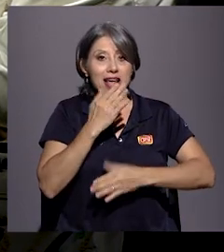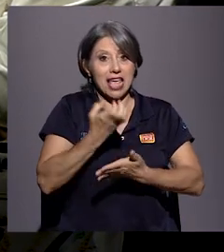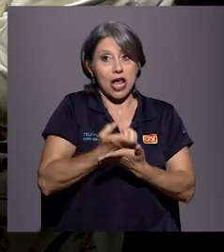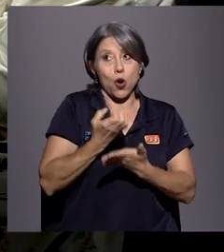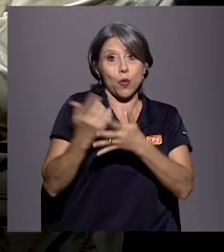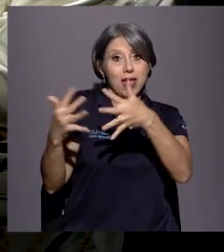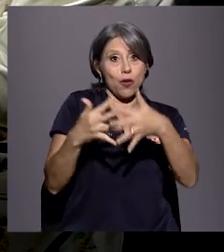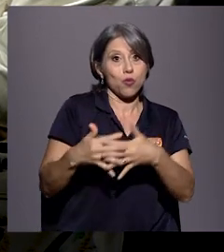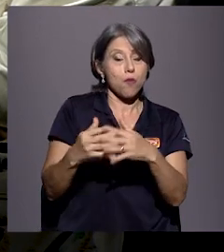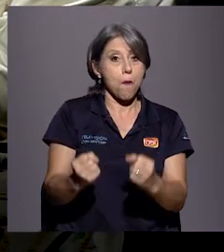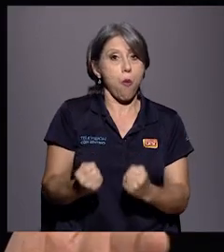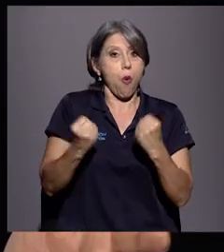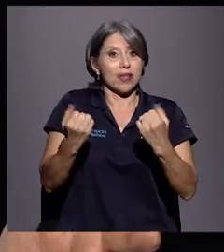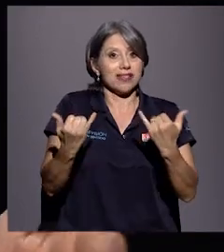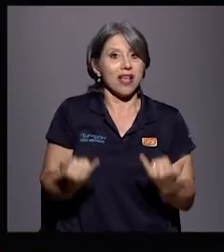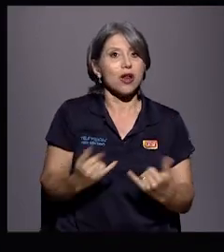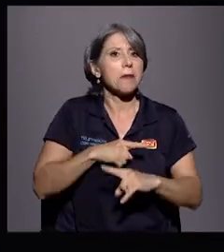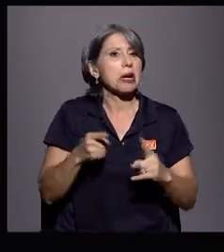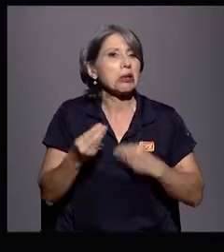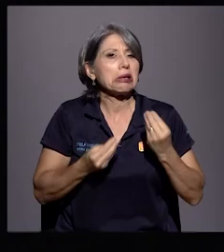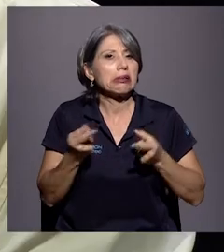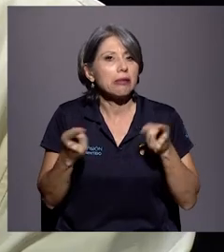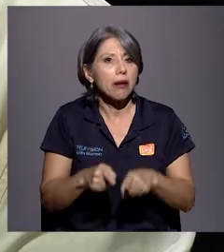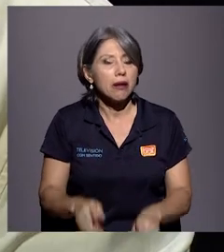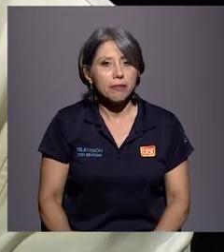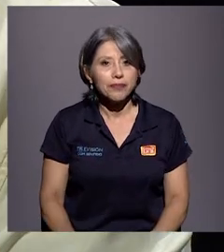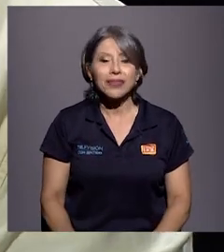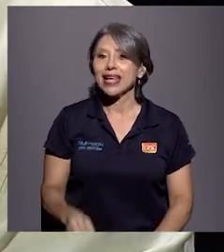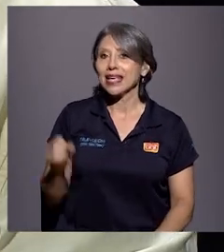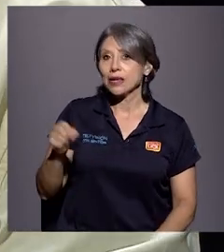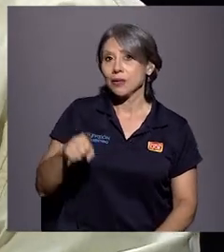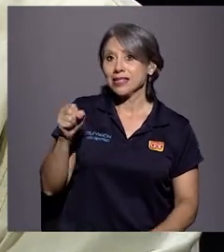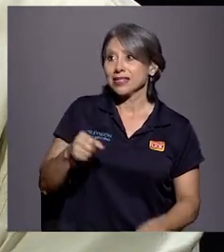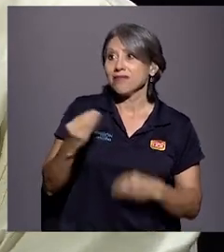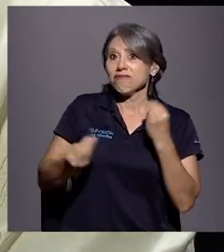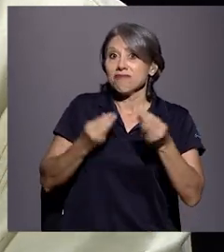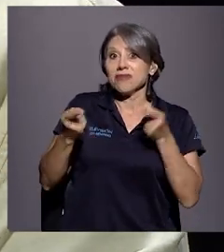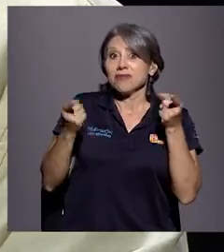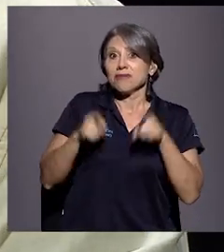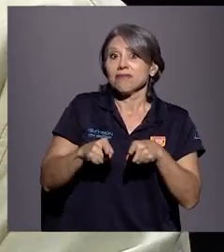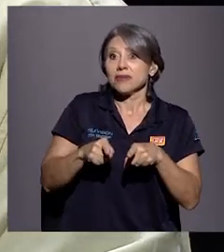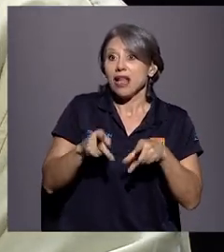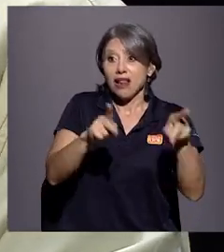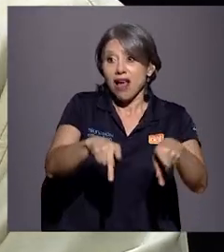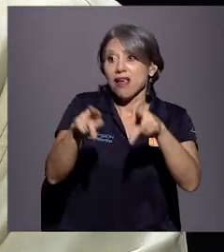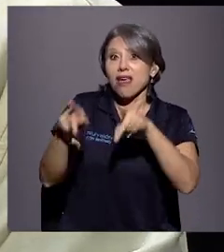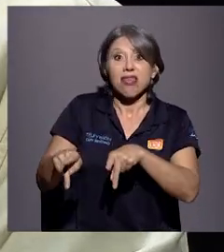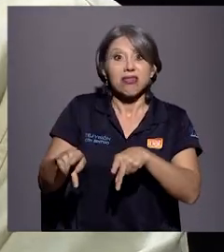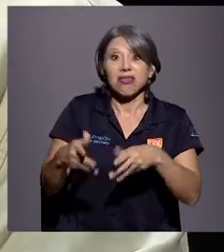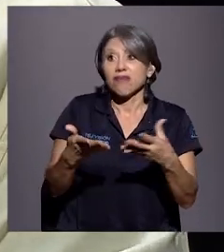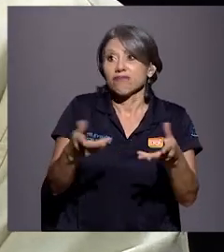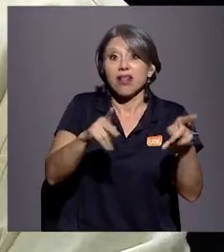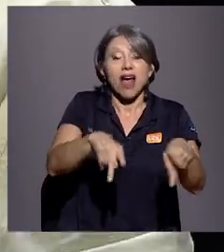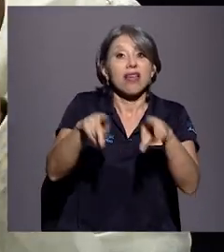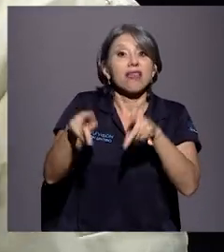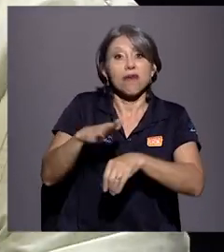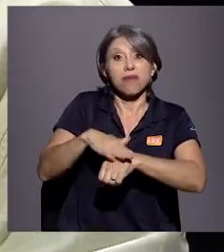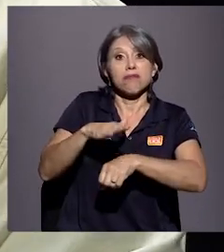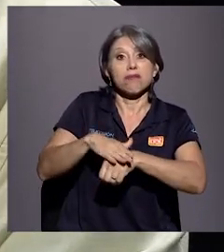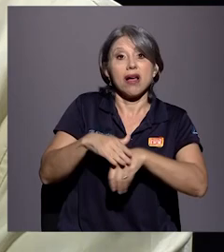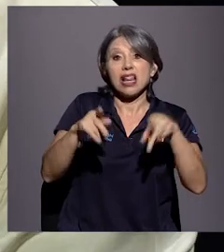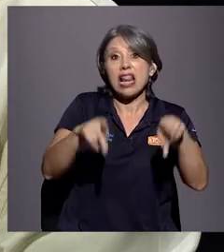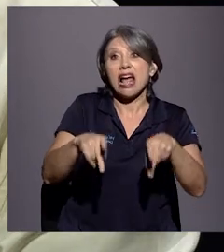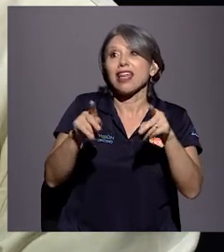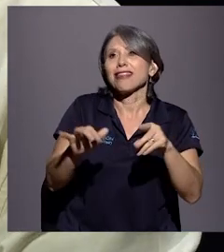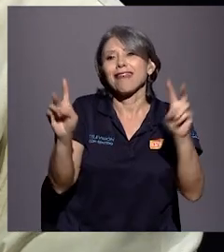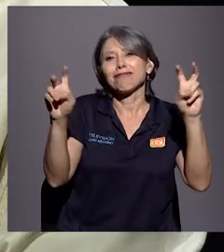en este momento está potentísima, pero ¿a qué precio? Sí. El precio es el precio de la gente, o sea, la gente es desechable. Yo vengo